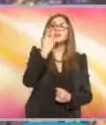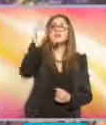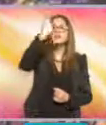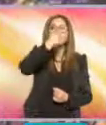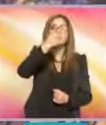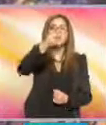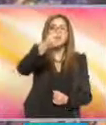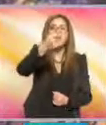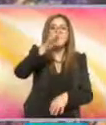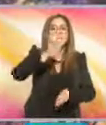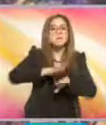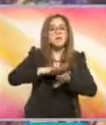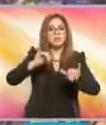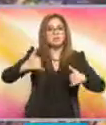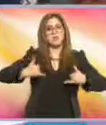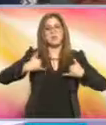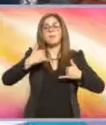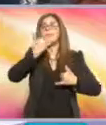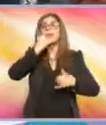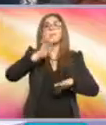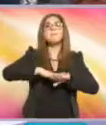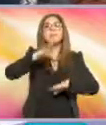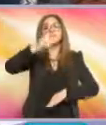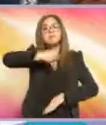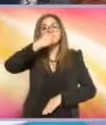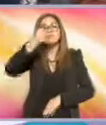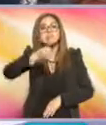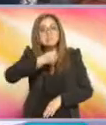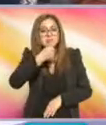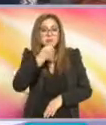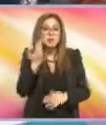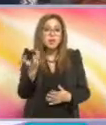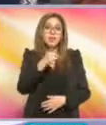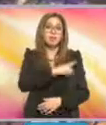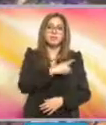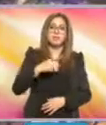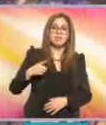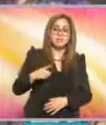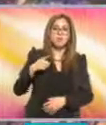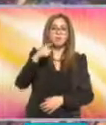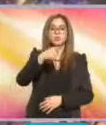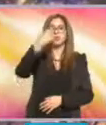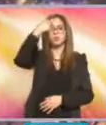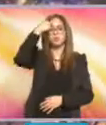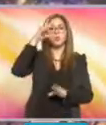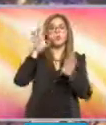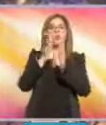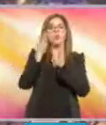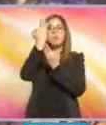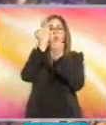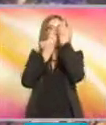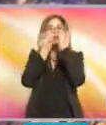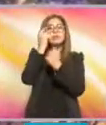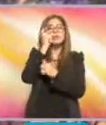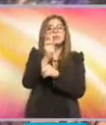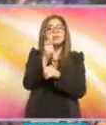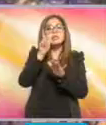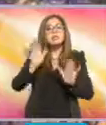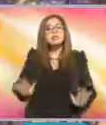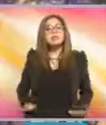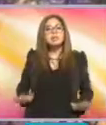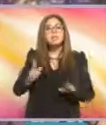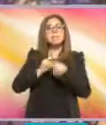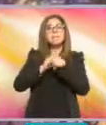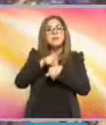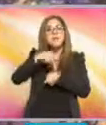más grandes que las simples arrugas. Entonces, hay que cuidar y hay que saber cuáles son las características de nuestra piel y utilizar un producto